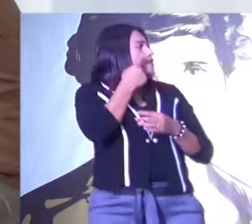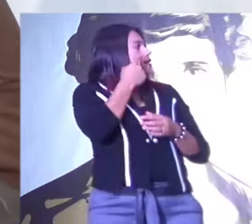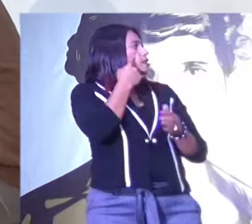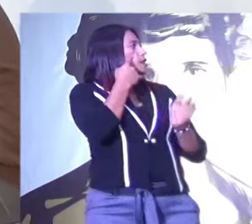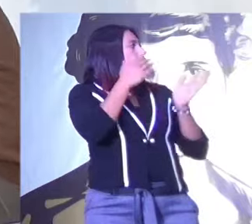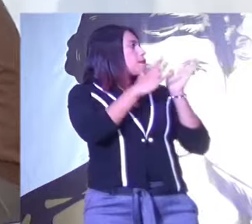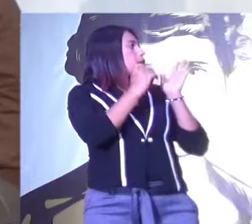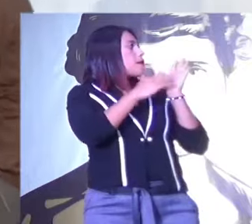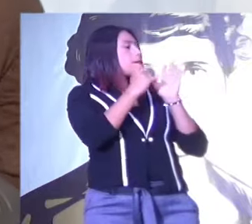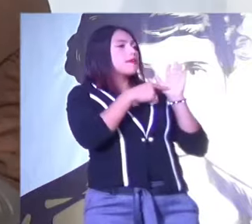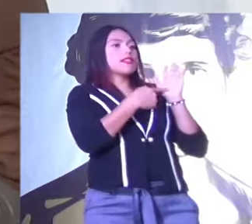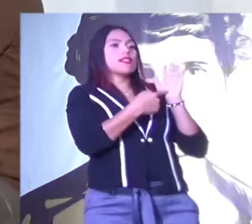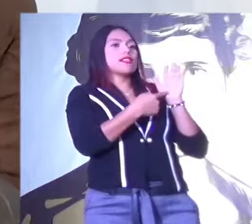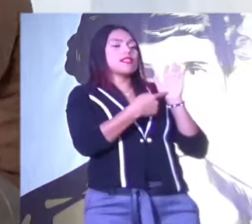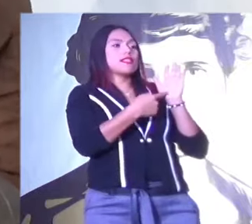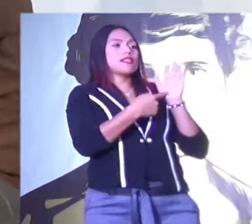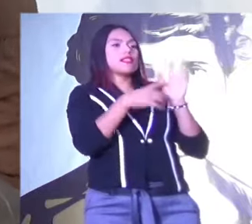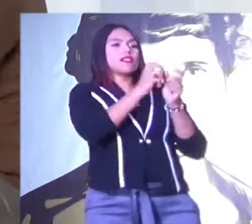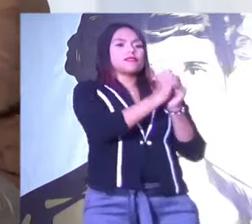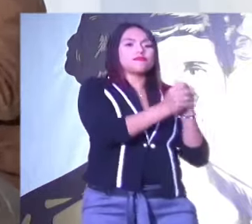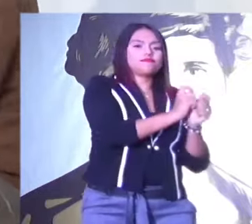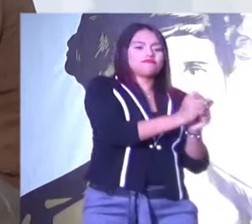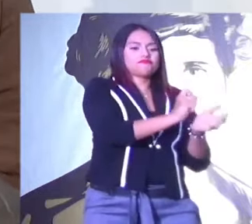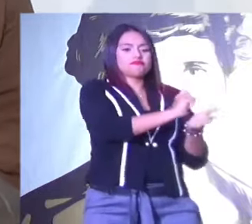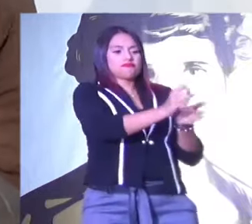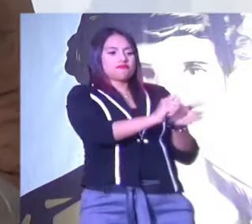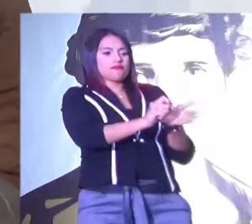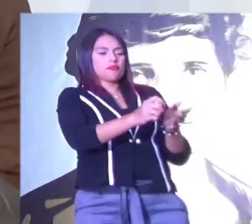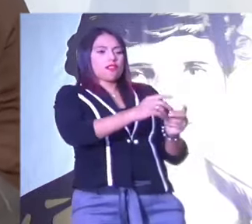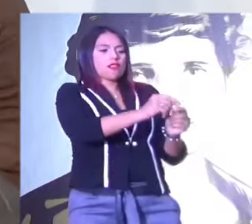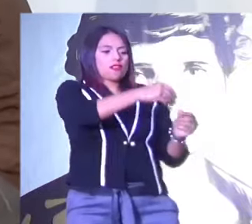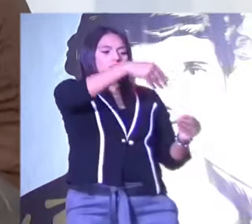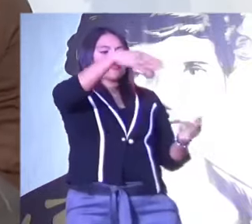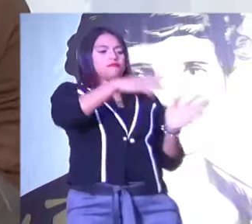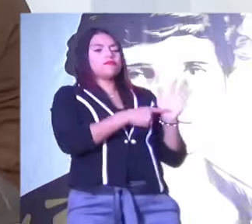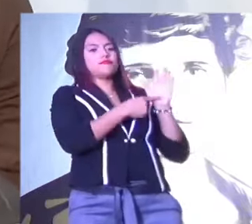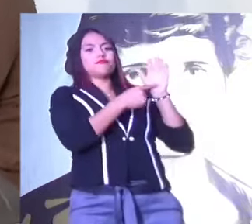Sí. Y realmente te lo encontraste en el baño y puedes leerlo o no leerlo.